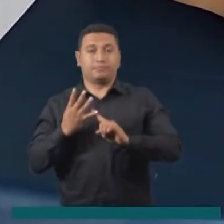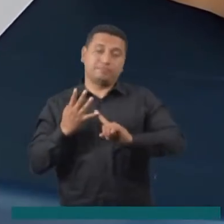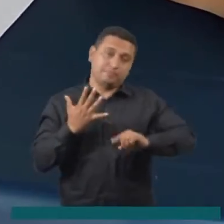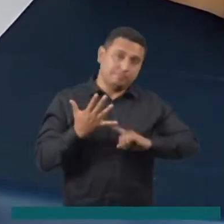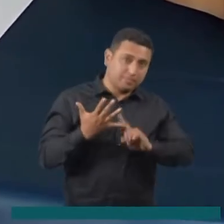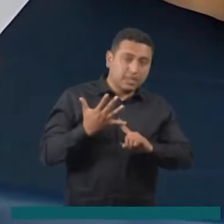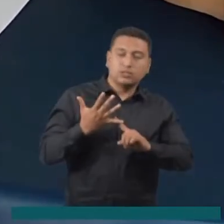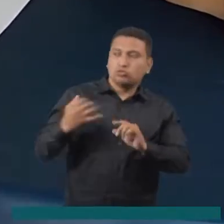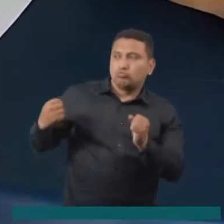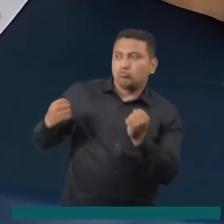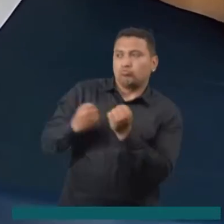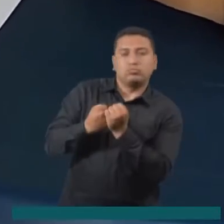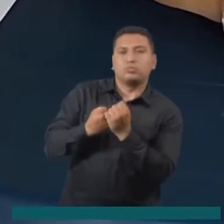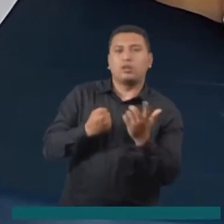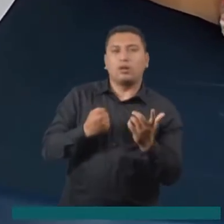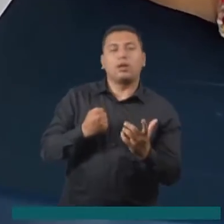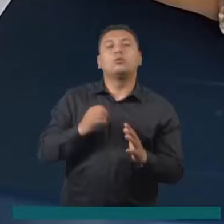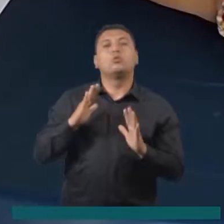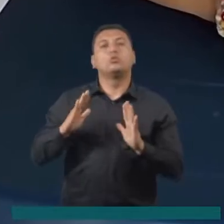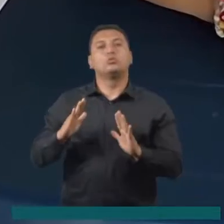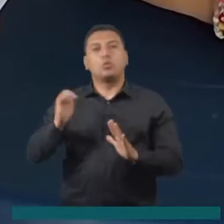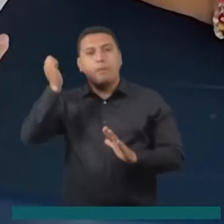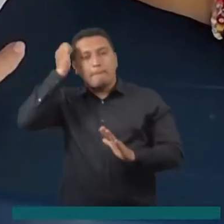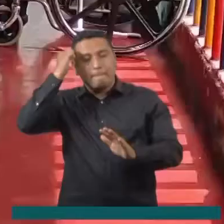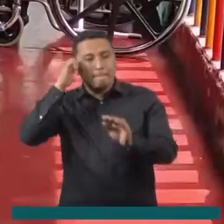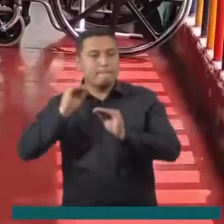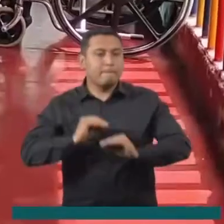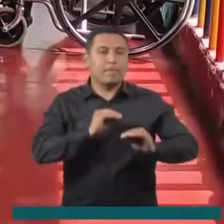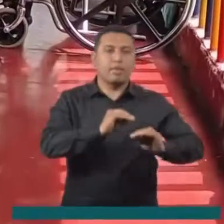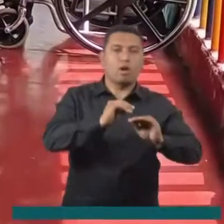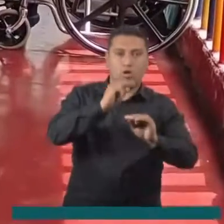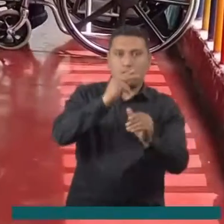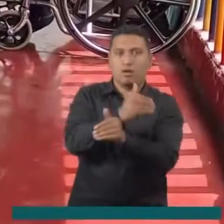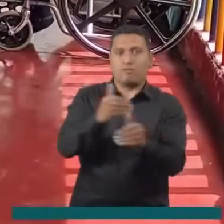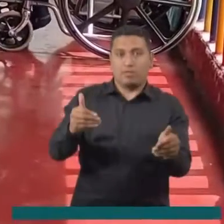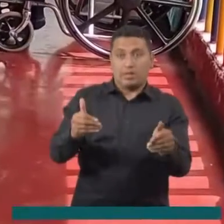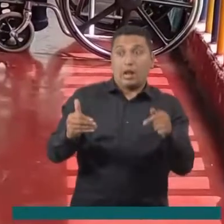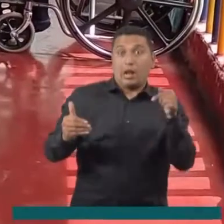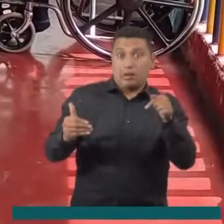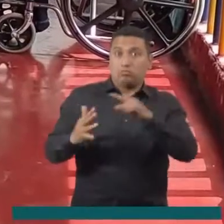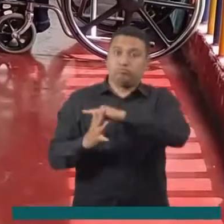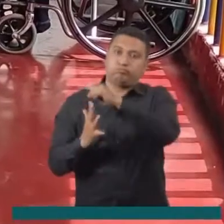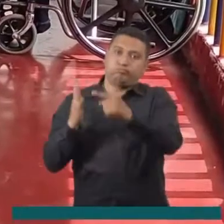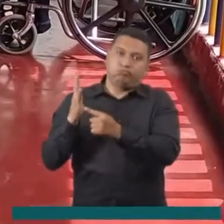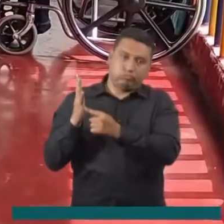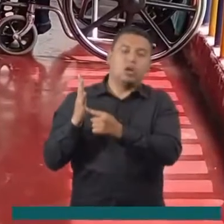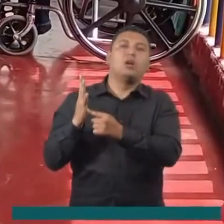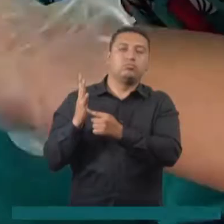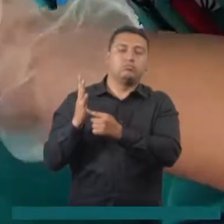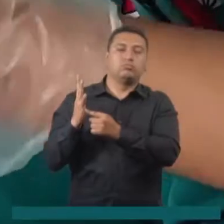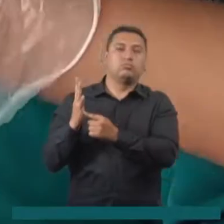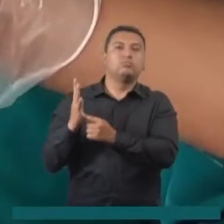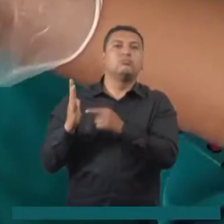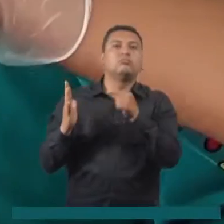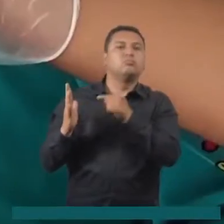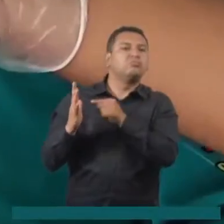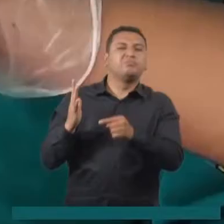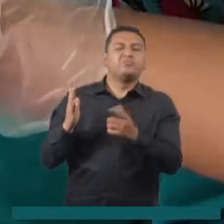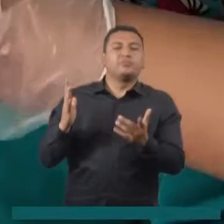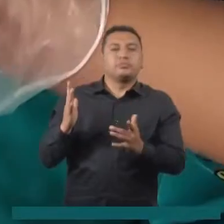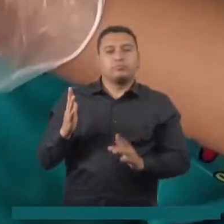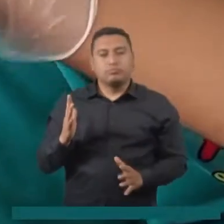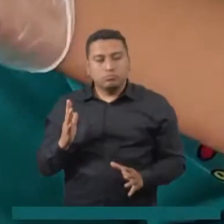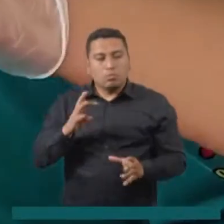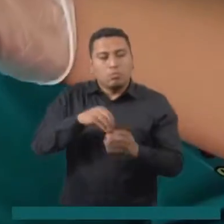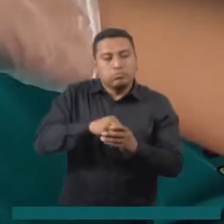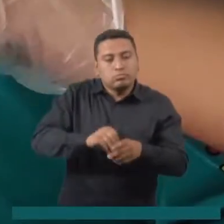de pedagogía infantil. También estas áreas están acompañadas o se acogen con unas